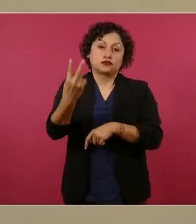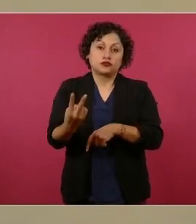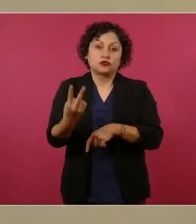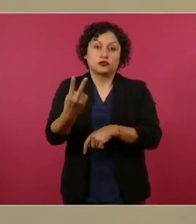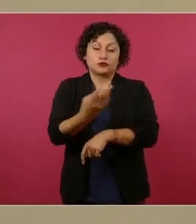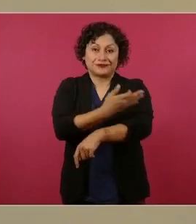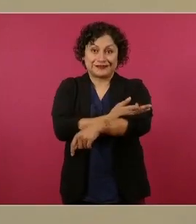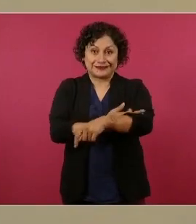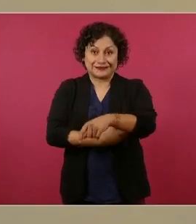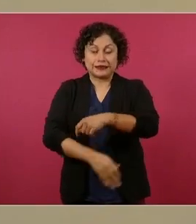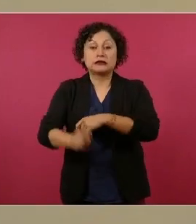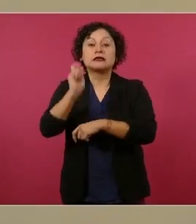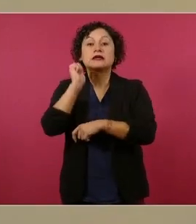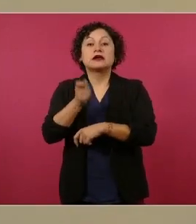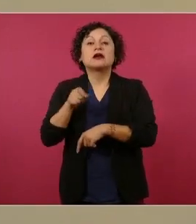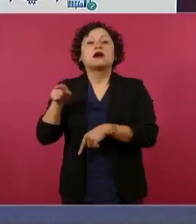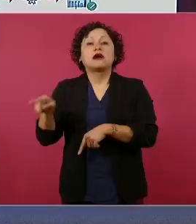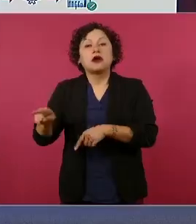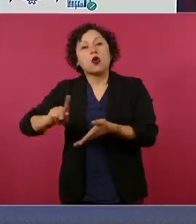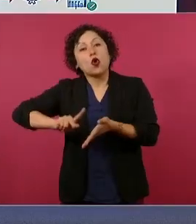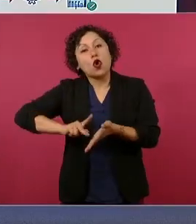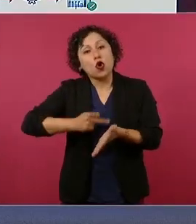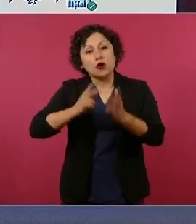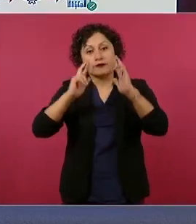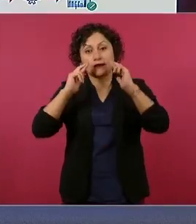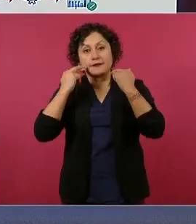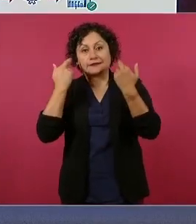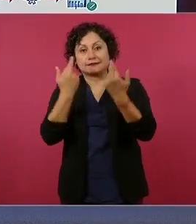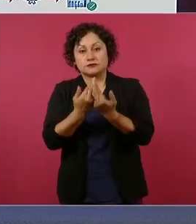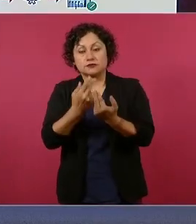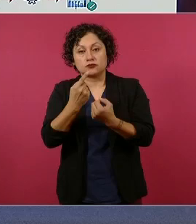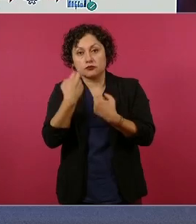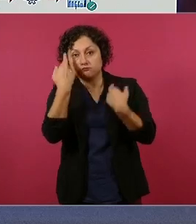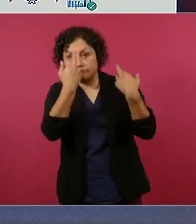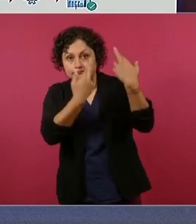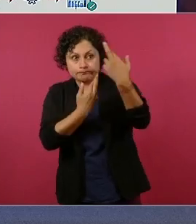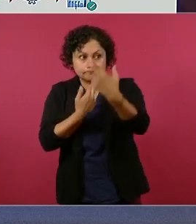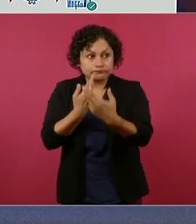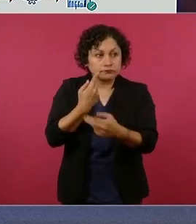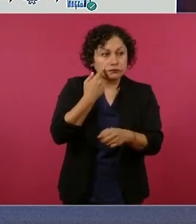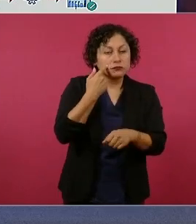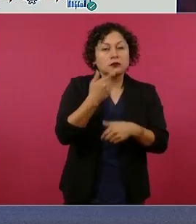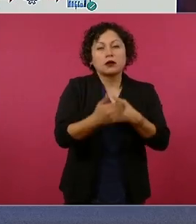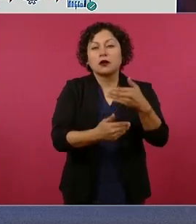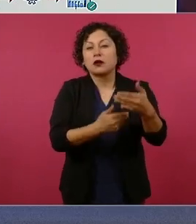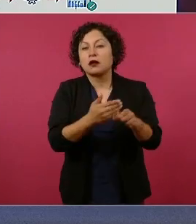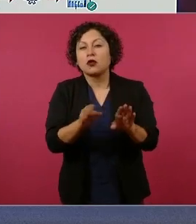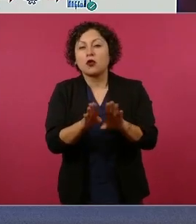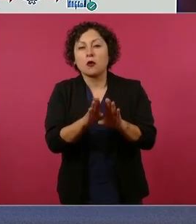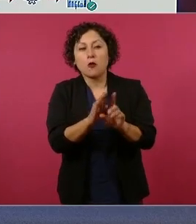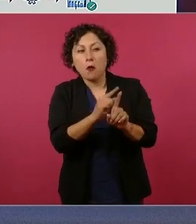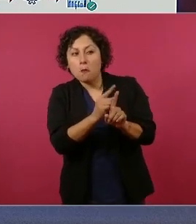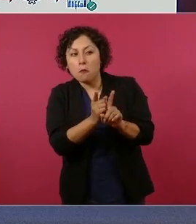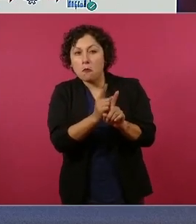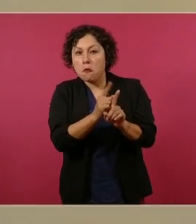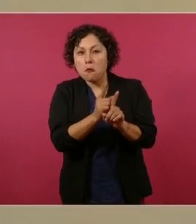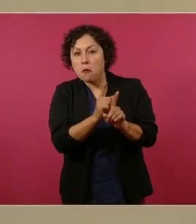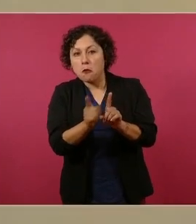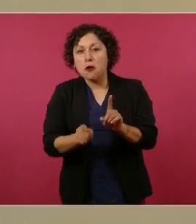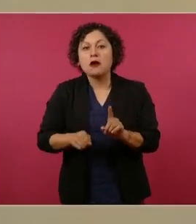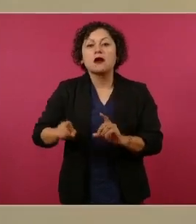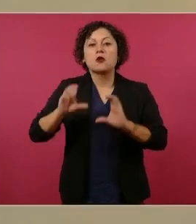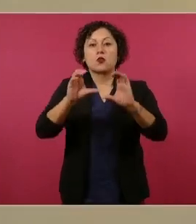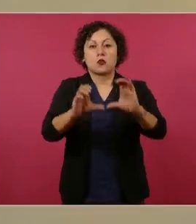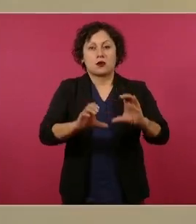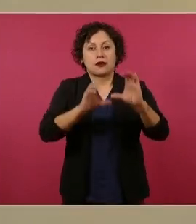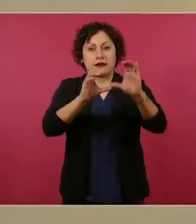sesión de seguimiento donde si es necesario hay que tomar decisiones en tiempo real, y aquí una diferencia importante es